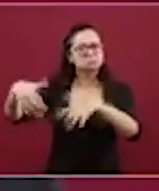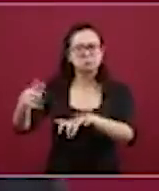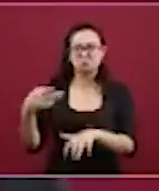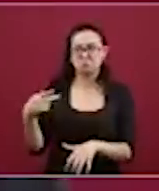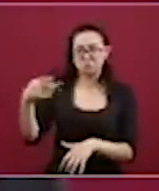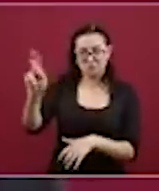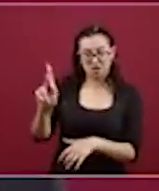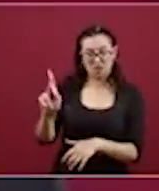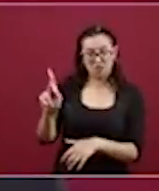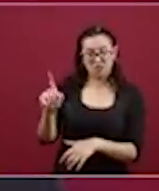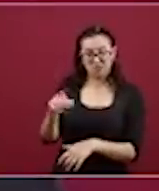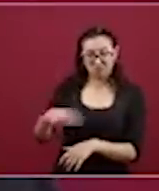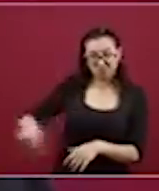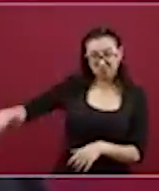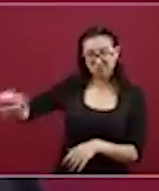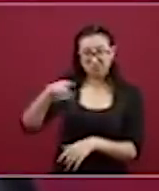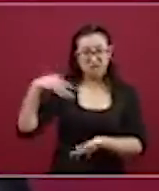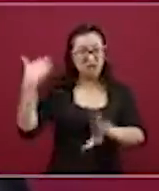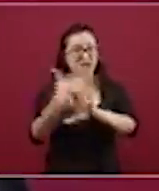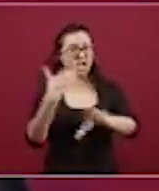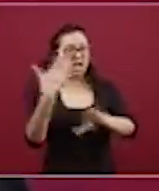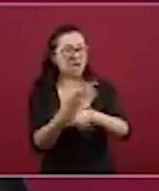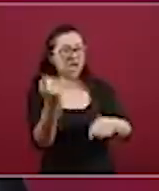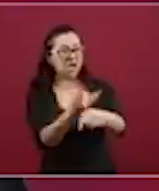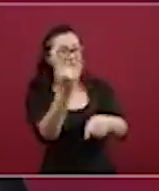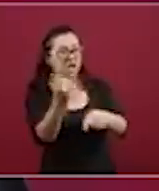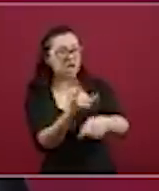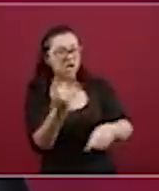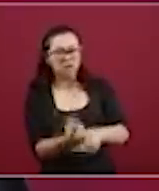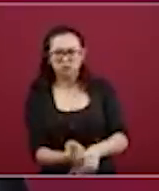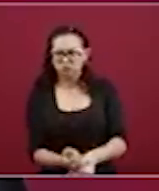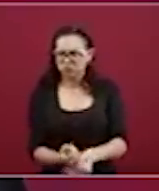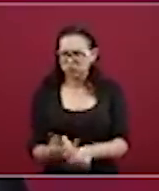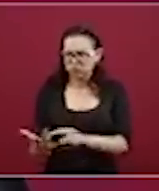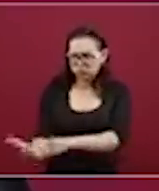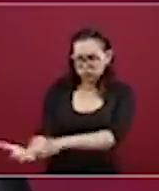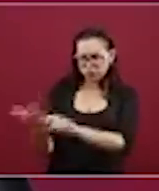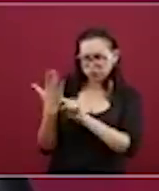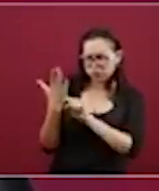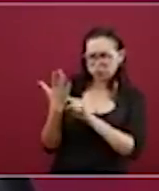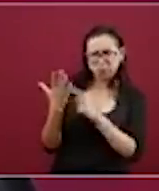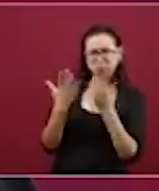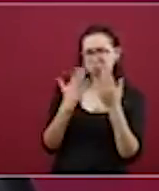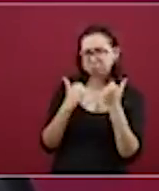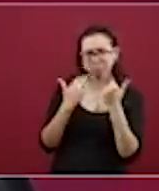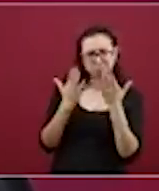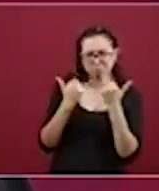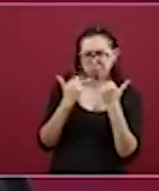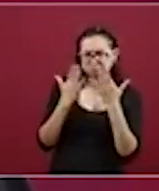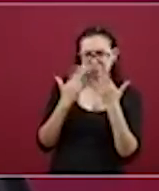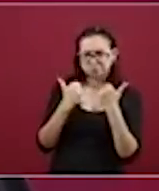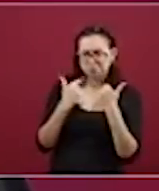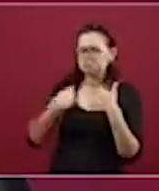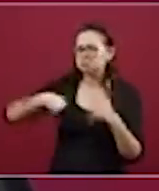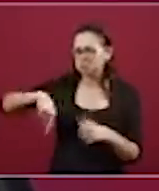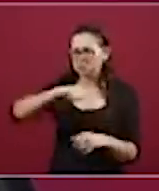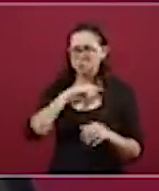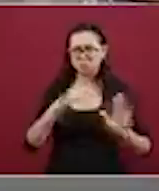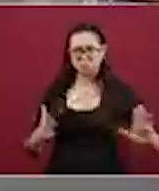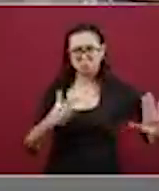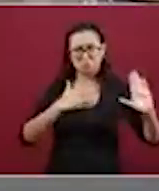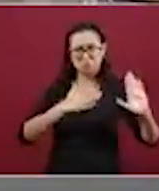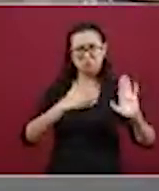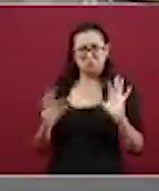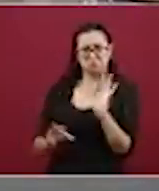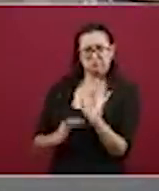sostener de que estamos incumpliendo con nuestra palabra y con nuestro compromiso.